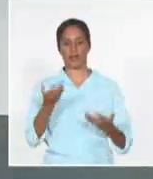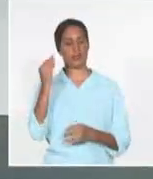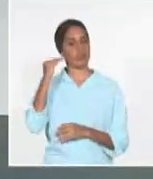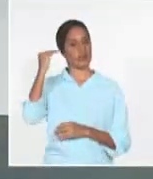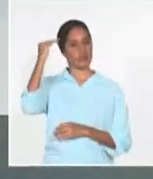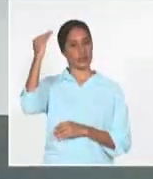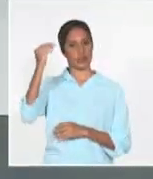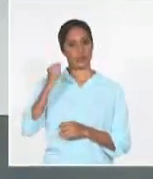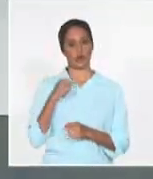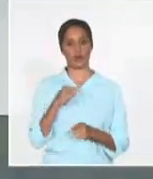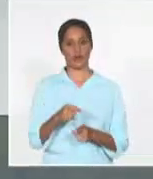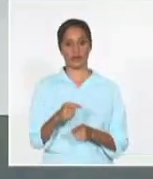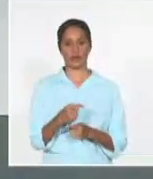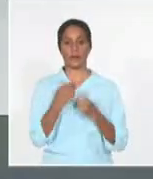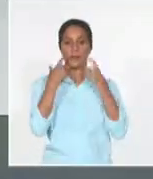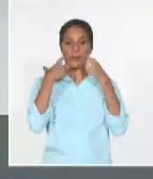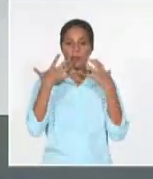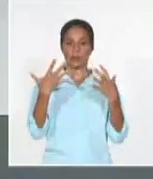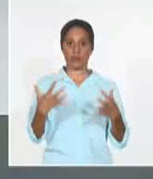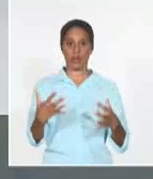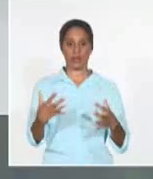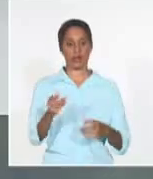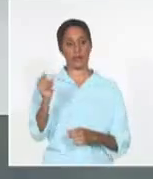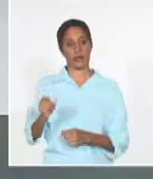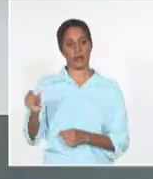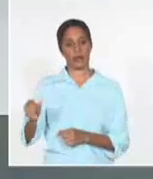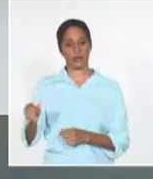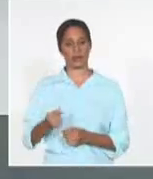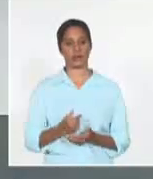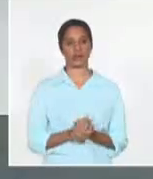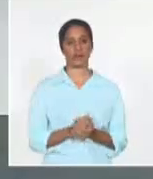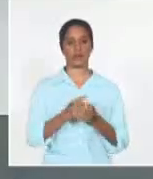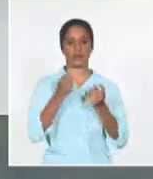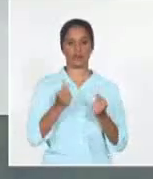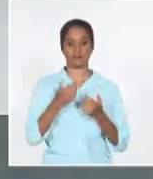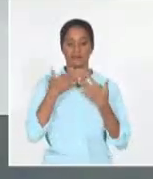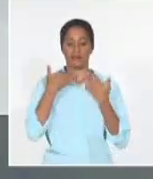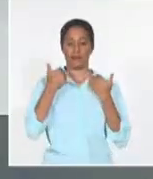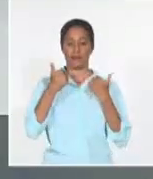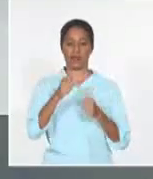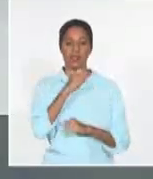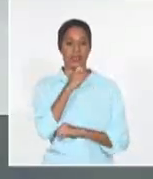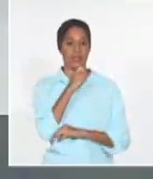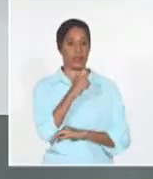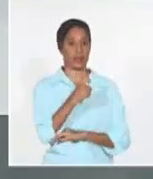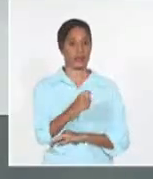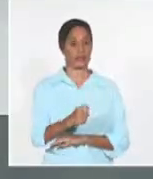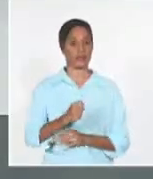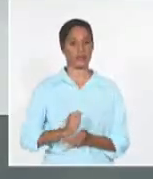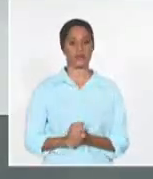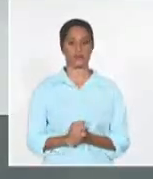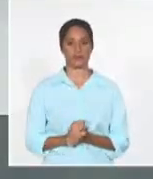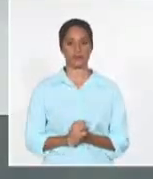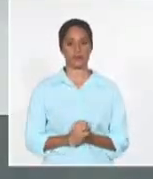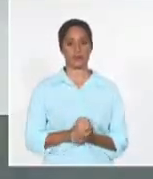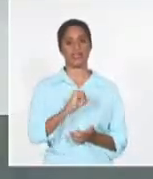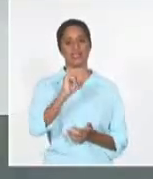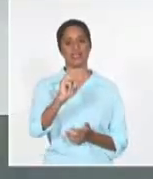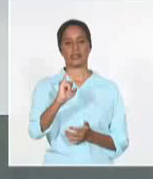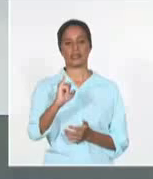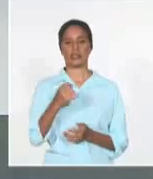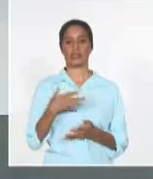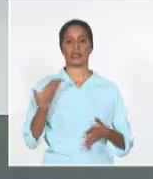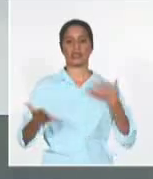constituyen desafíos para la Federación Culinaria de Cuba en un escenario económico bien complejo. La organización celebra su sexta convención nacional los